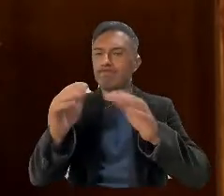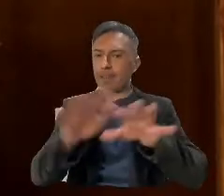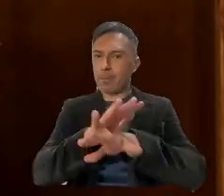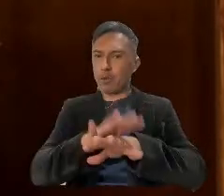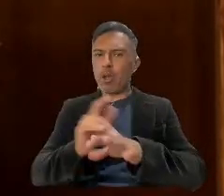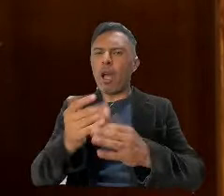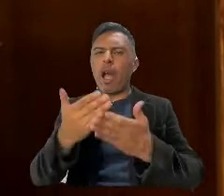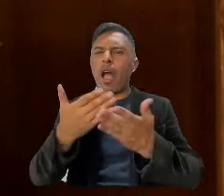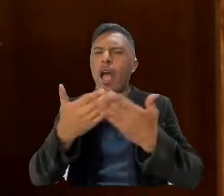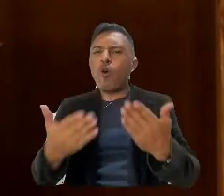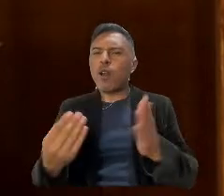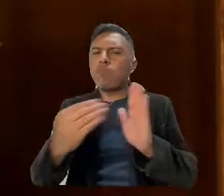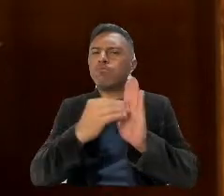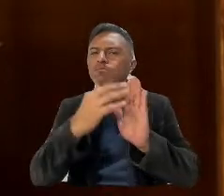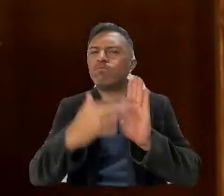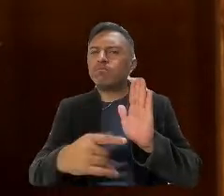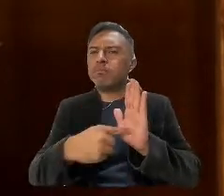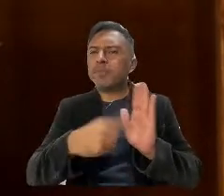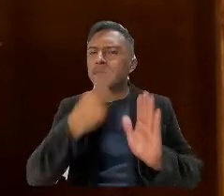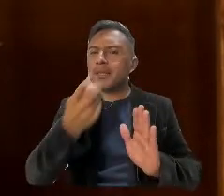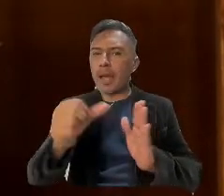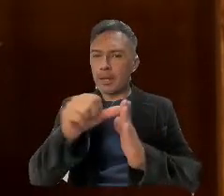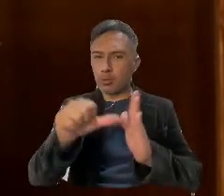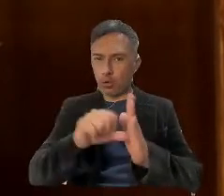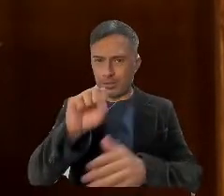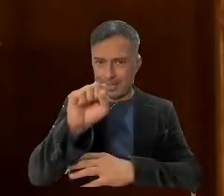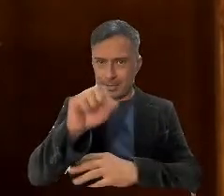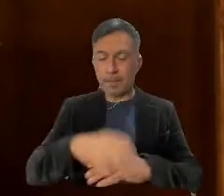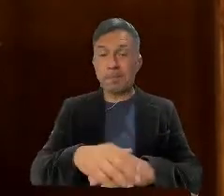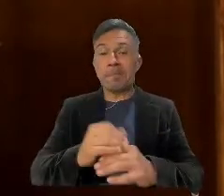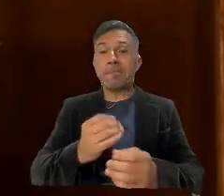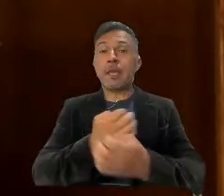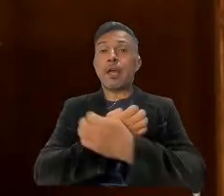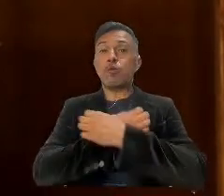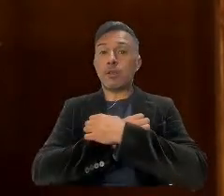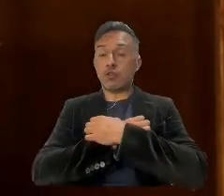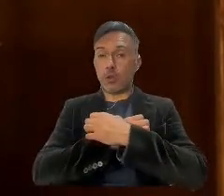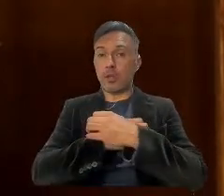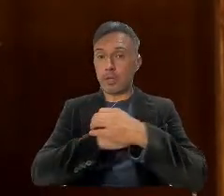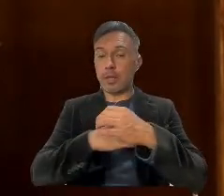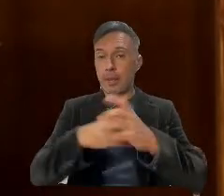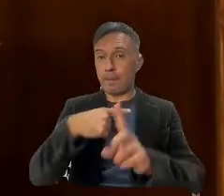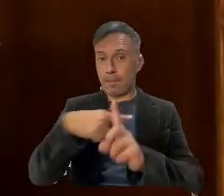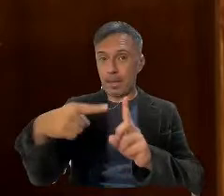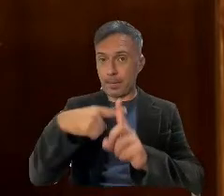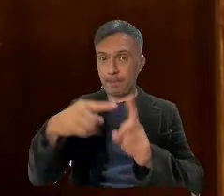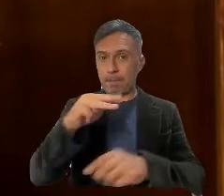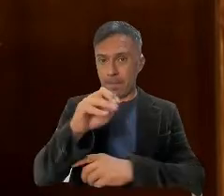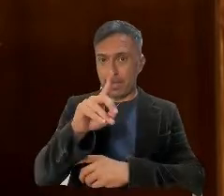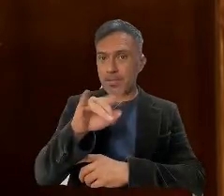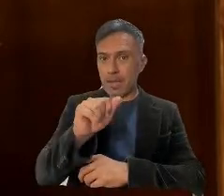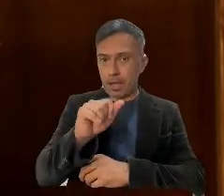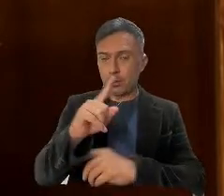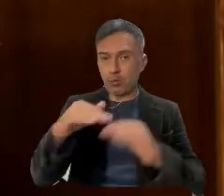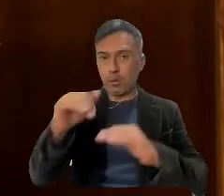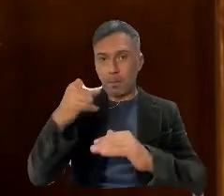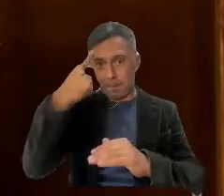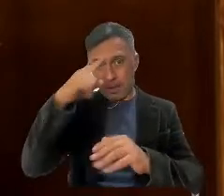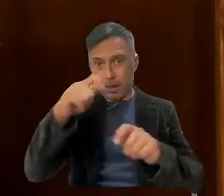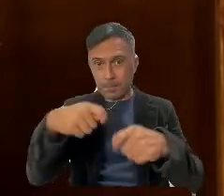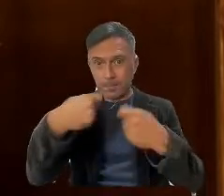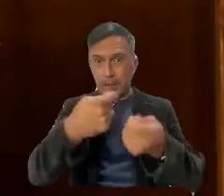Artículo 60. En la educación media superior, la promoción a una plaza con funciones de dirección